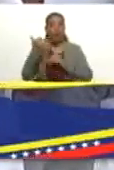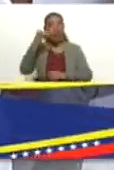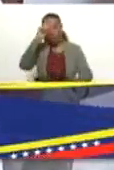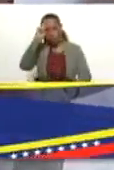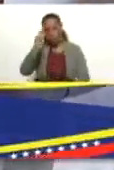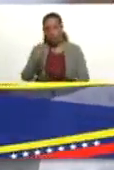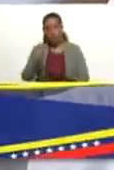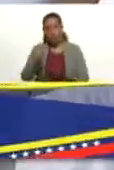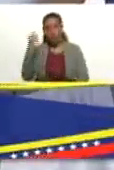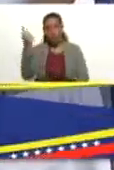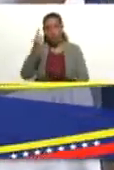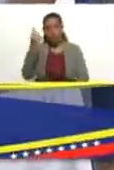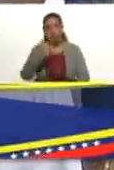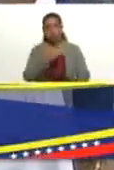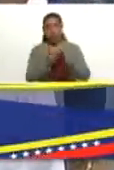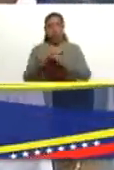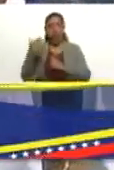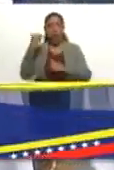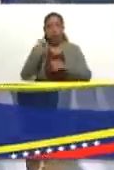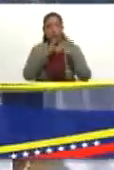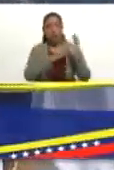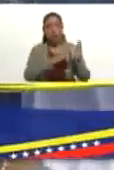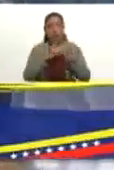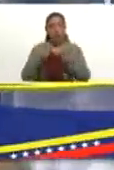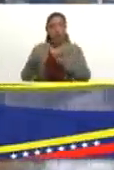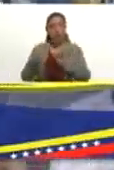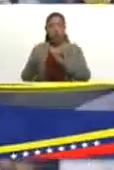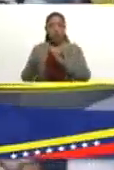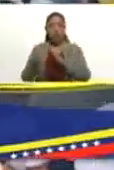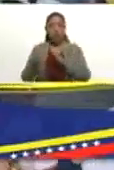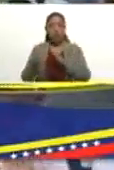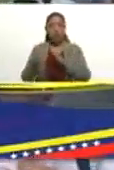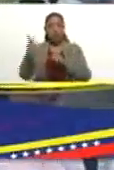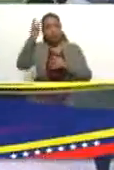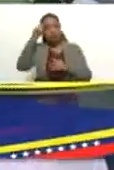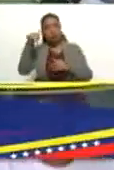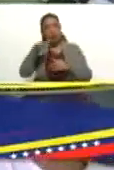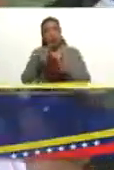sola comunidad, aunque estemos organizados en tres consejos comunales por el volumen poblacional.